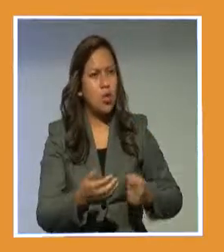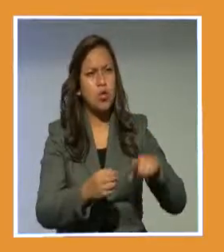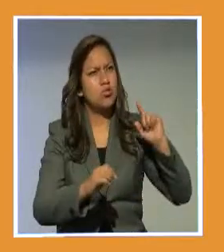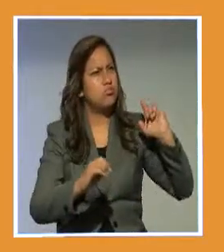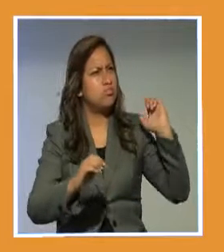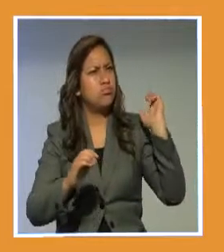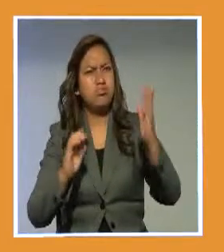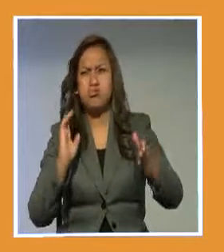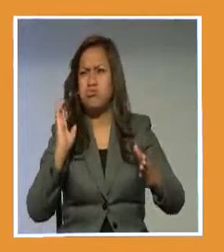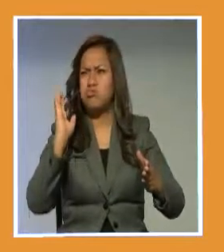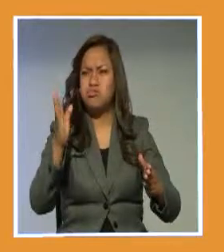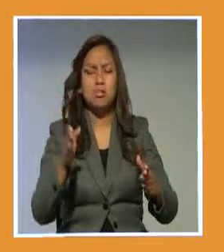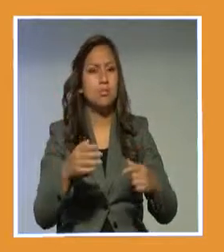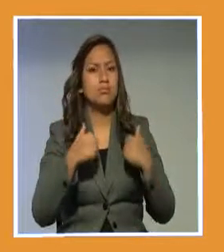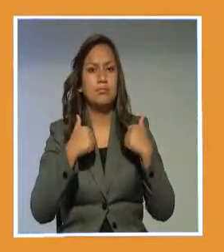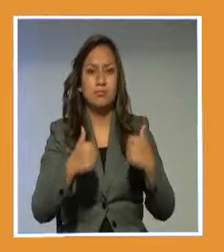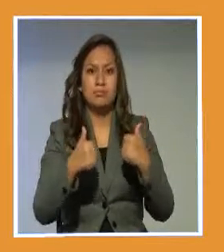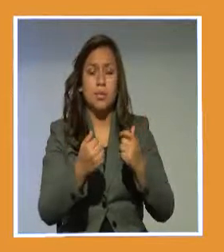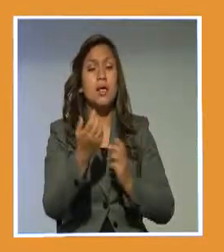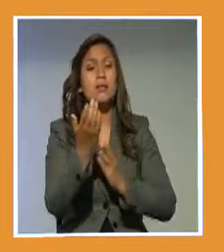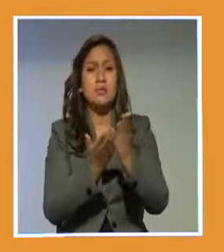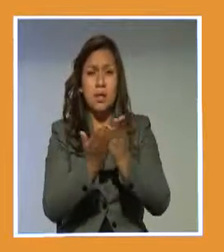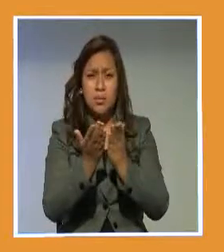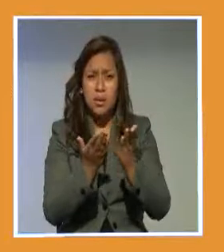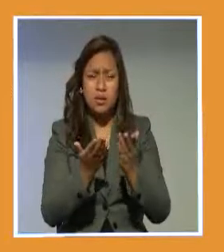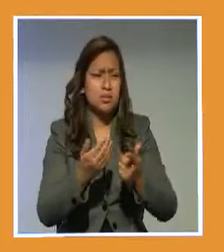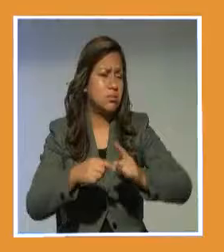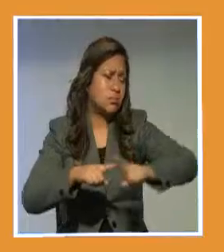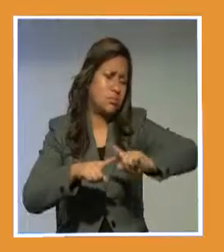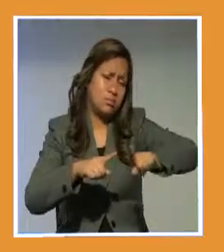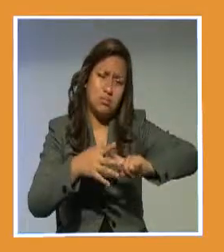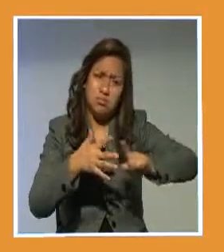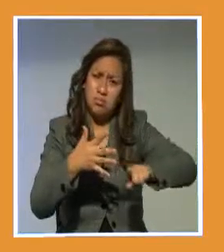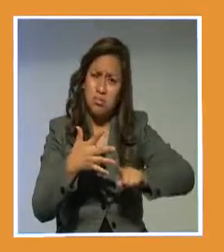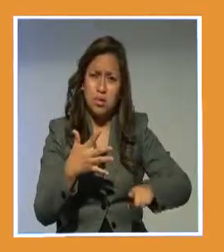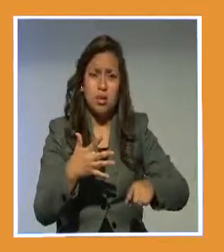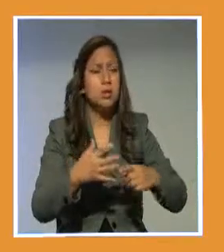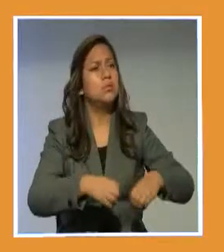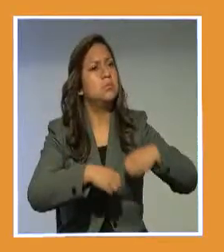con otros servicios y acceso a derechos. Sin embargo,